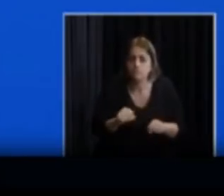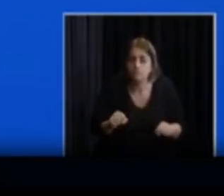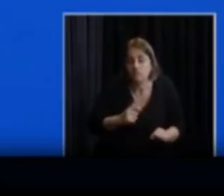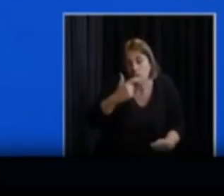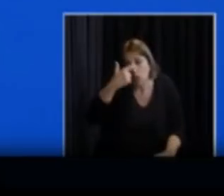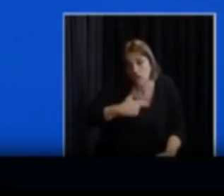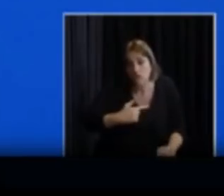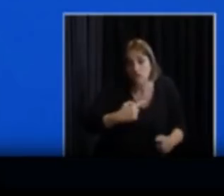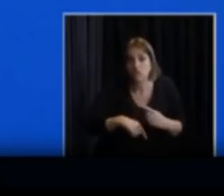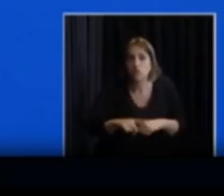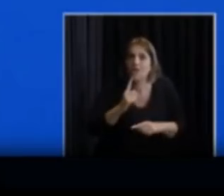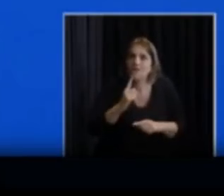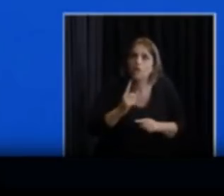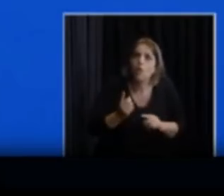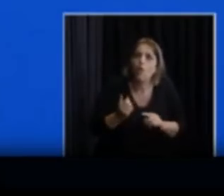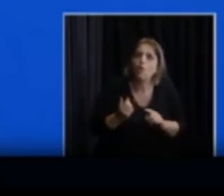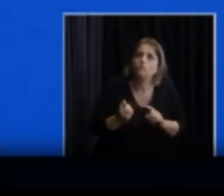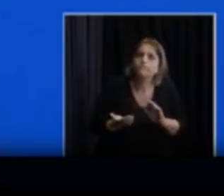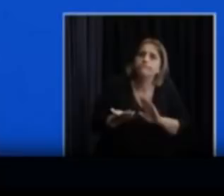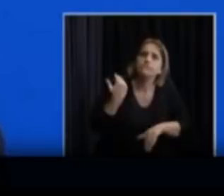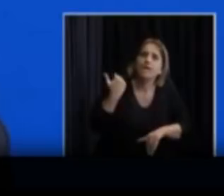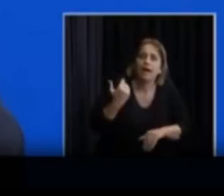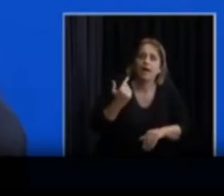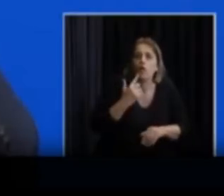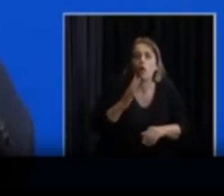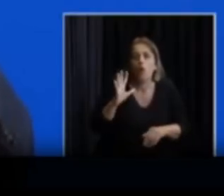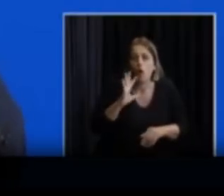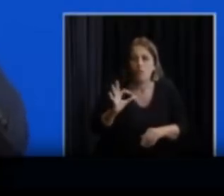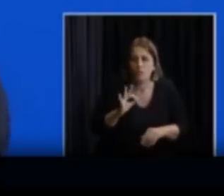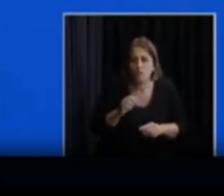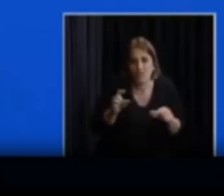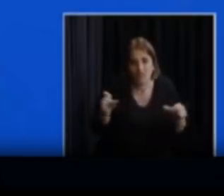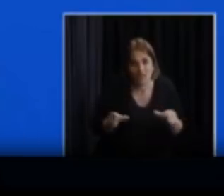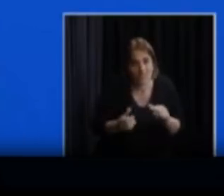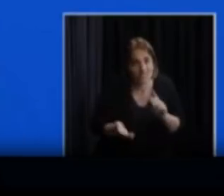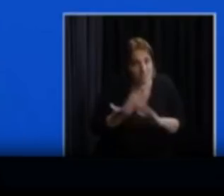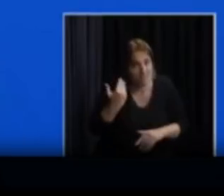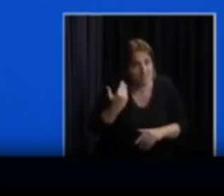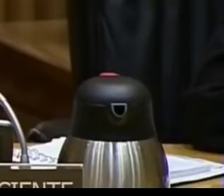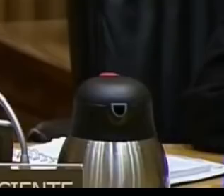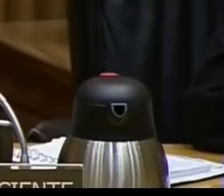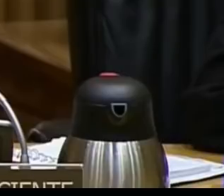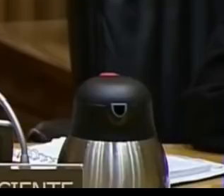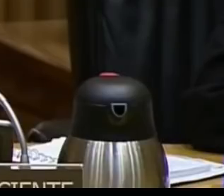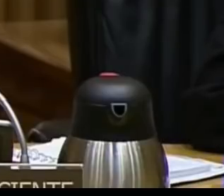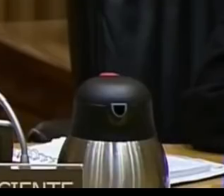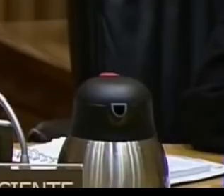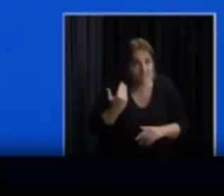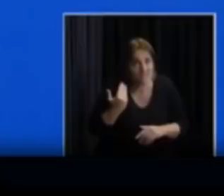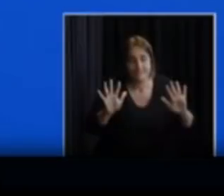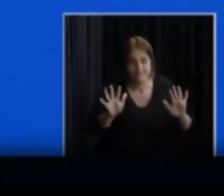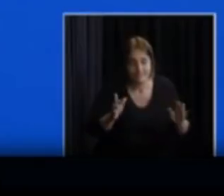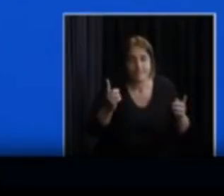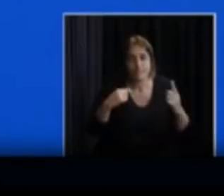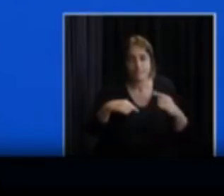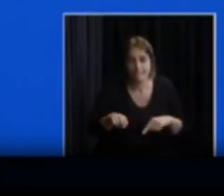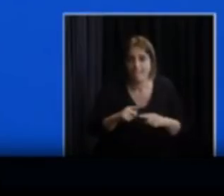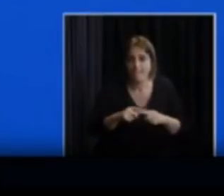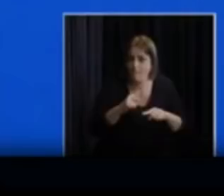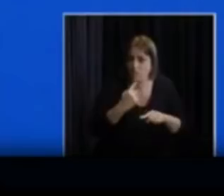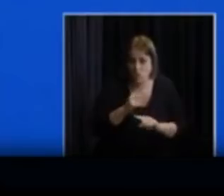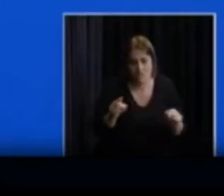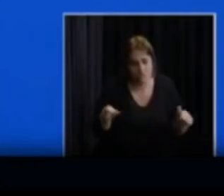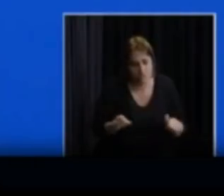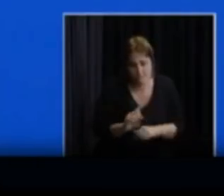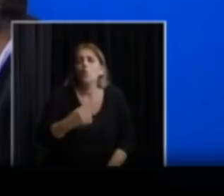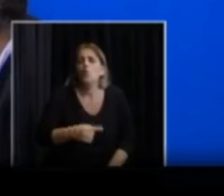punto de vista, es amputar la posibilidad de los que nos van a hacer fuerza en la salida de la crisis. Eso es el mercado, amigo. Por eso no lo vamos a